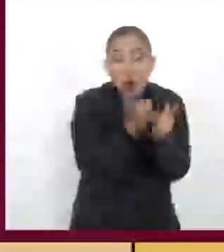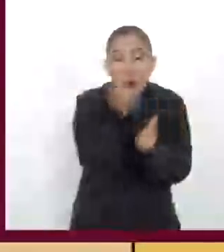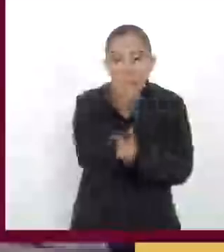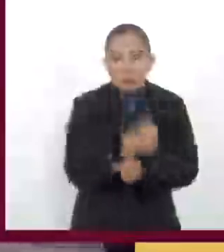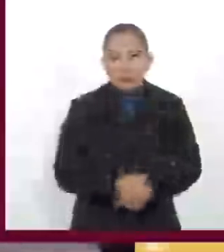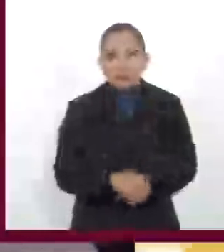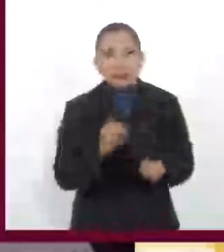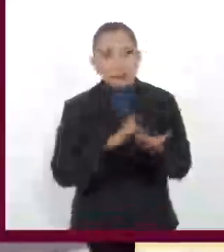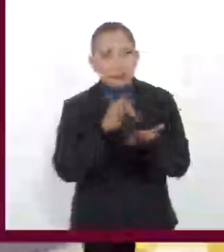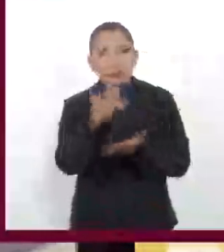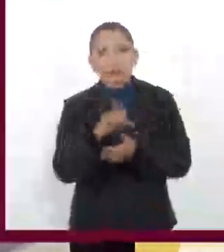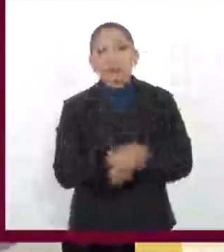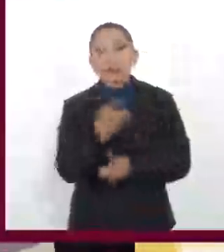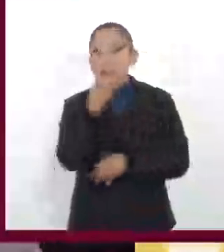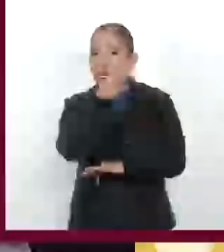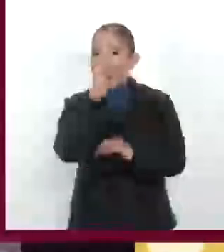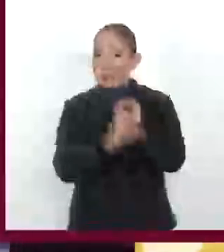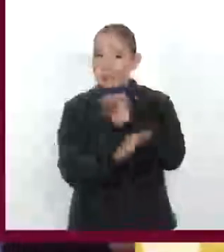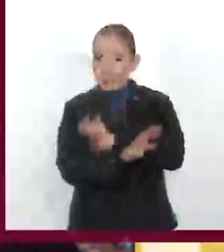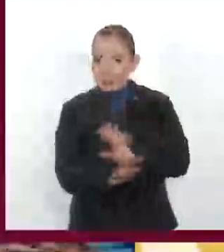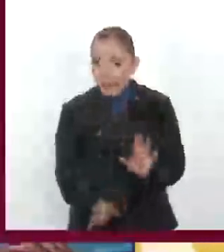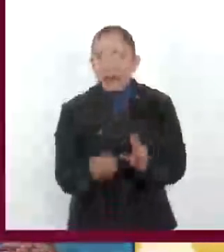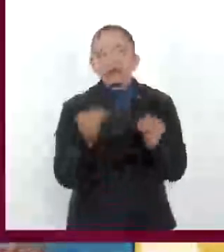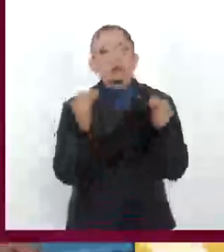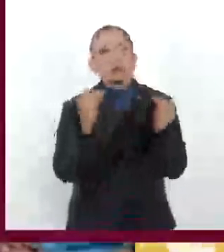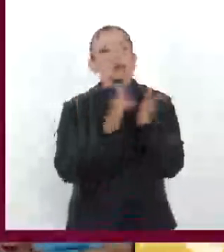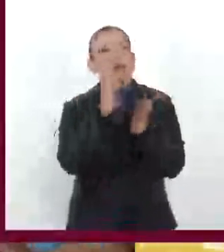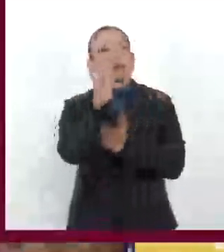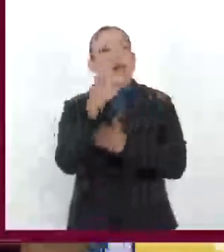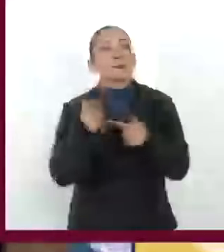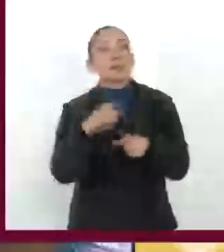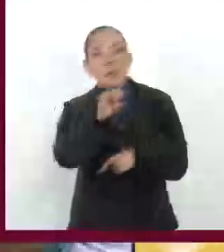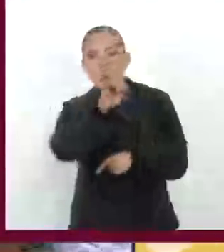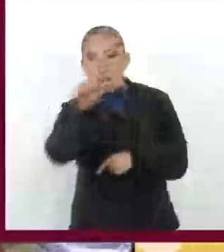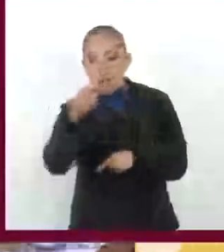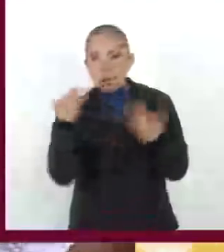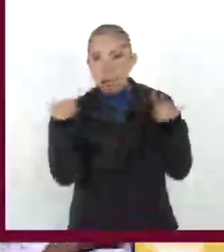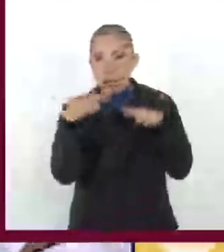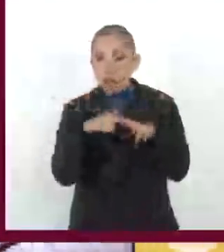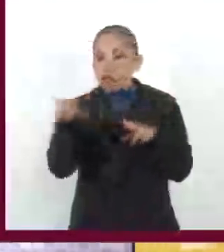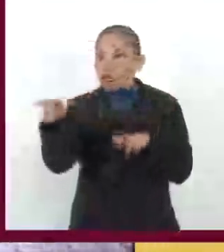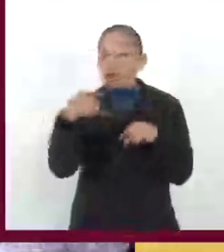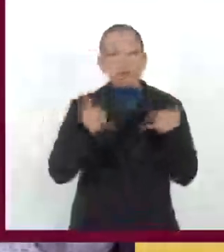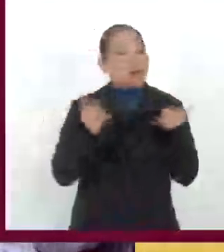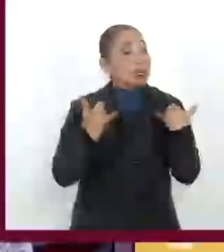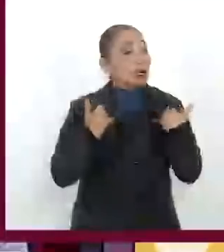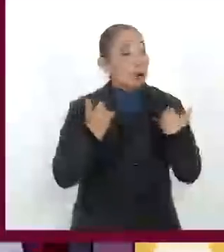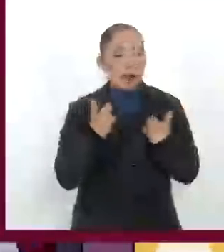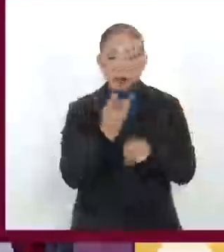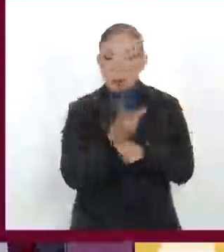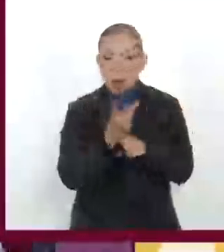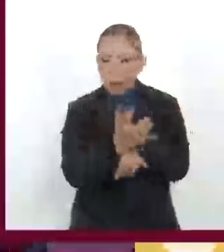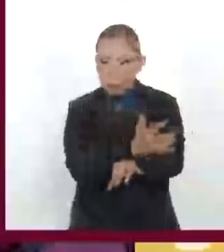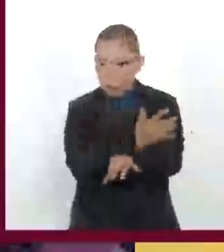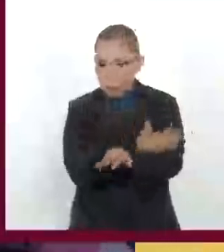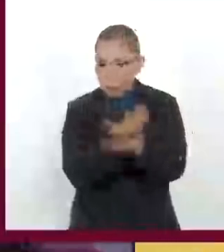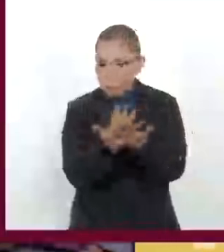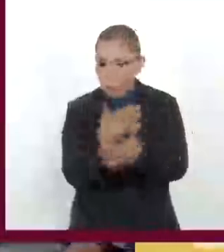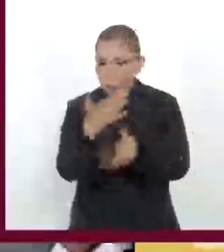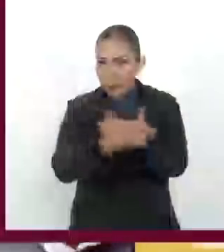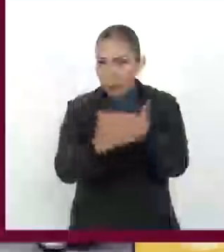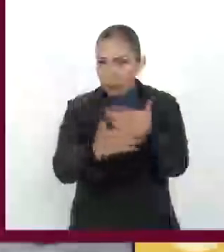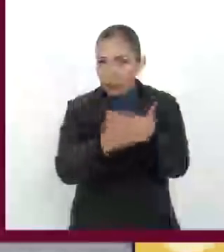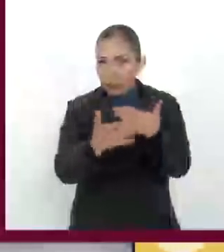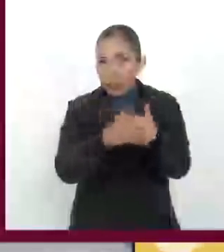organicen. Muchas gracias. Esto ha sido todo por hoy. Agradecemos a nuestros especialistas y a los jóvenes invitados por acompañarnos.